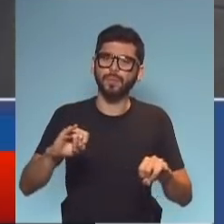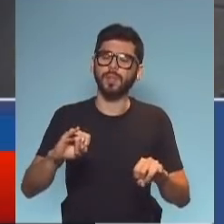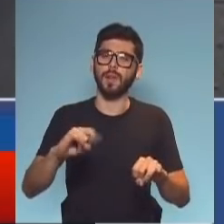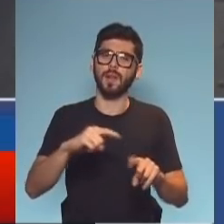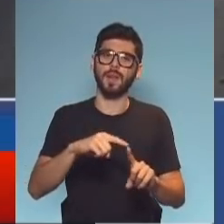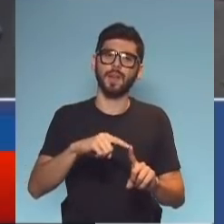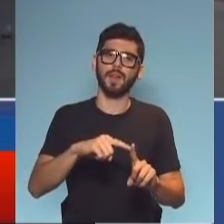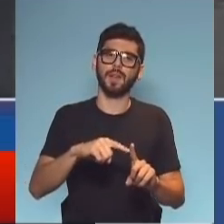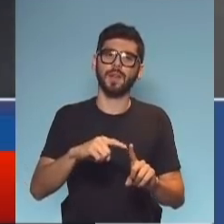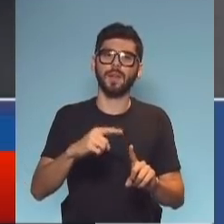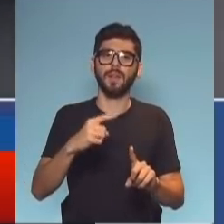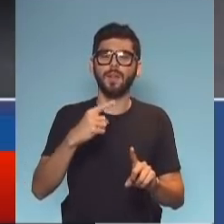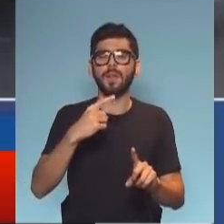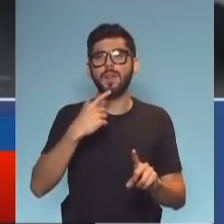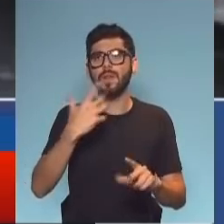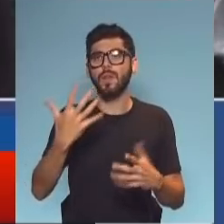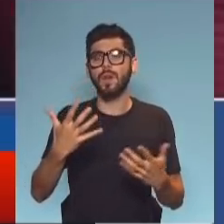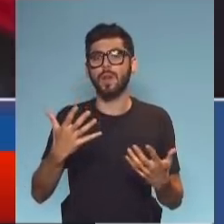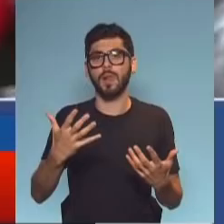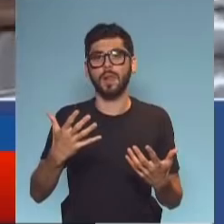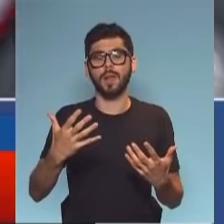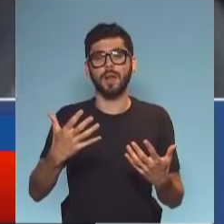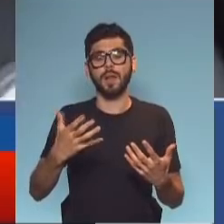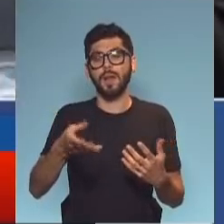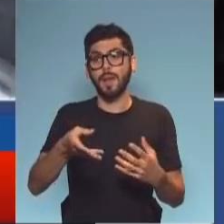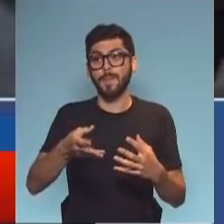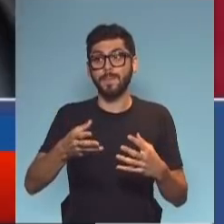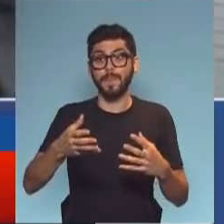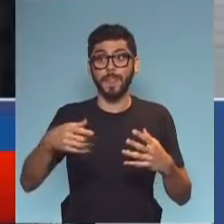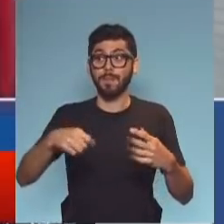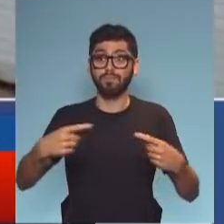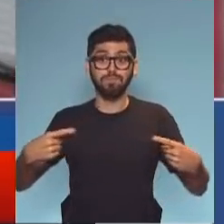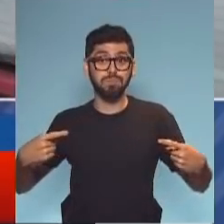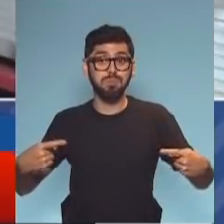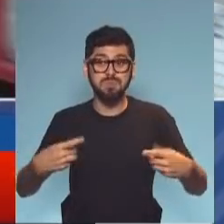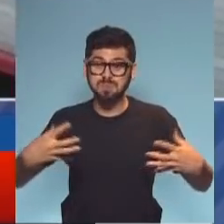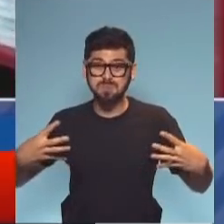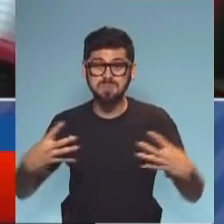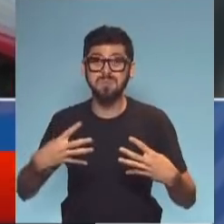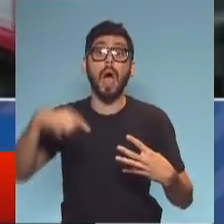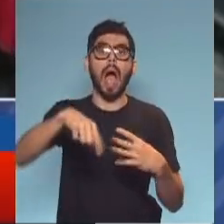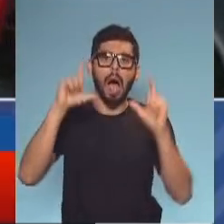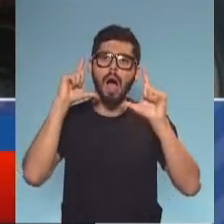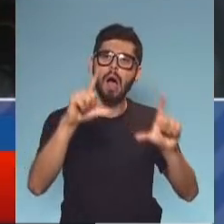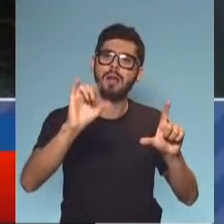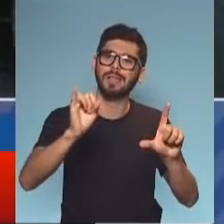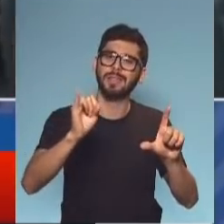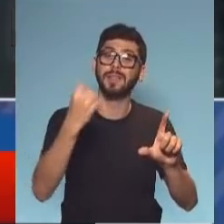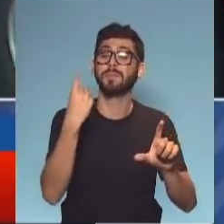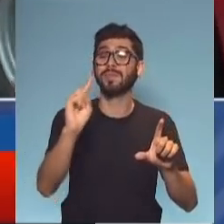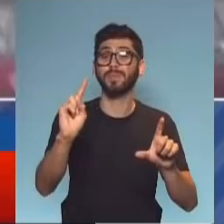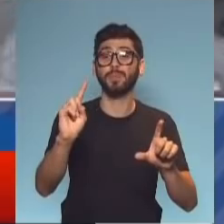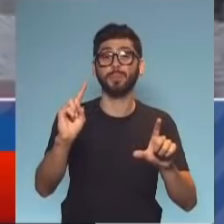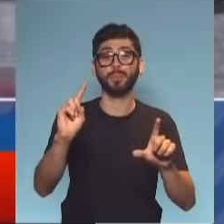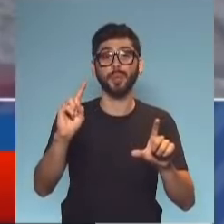cuando hay una confrontación de gran escala como la que está ocurriendo hoy. Pero entre 2